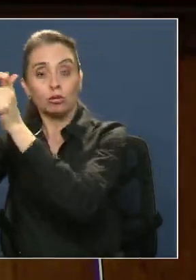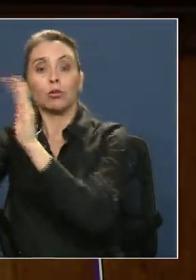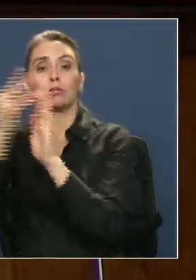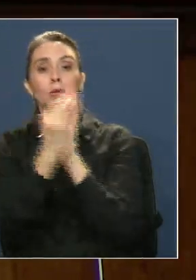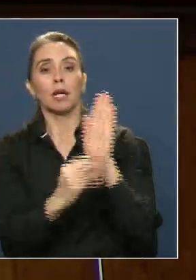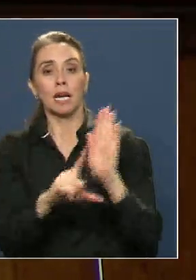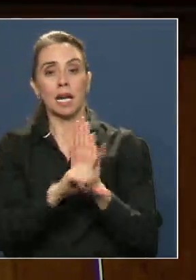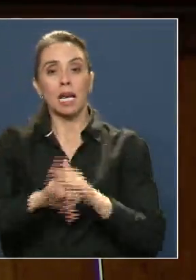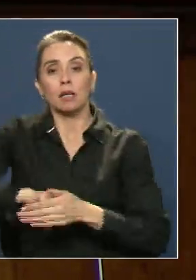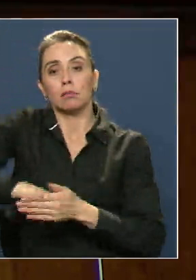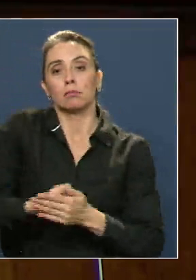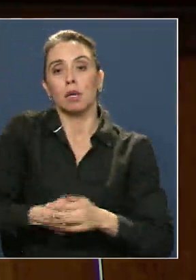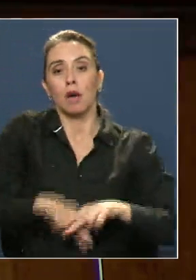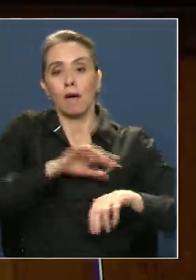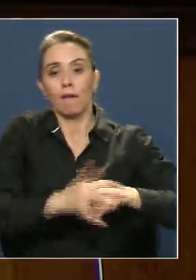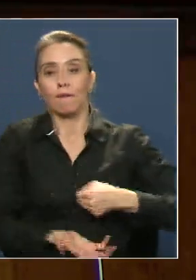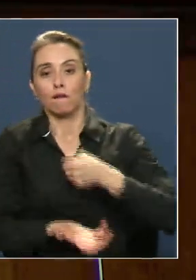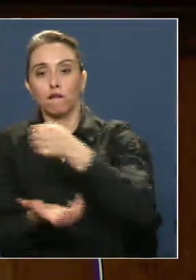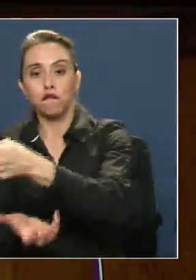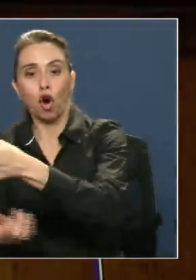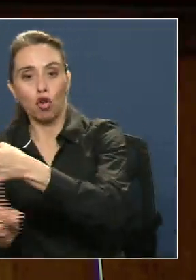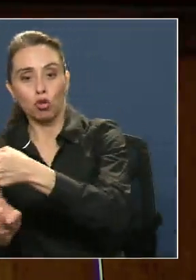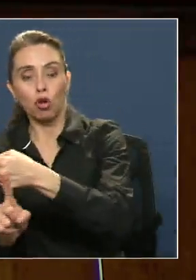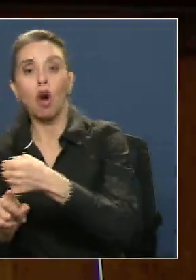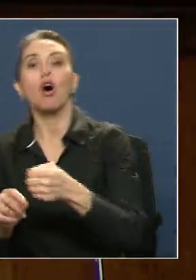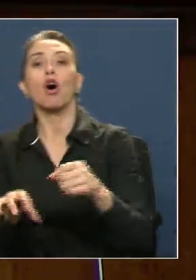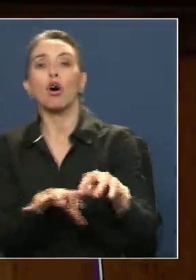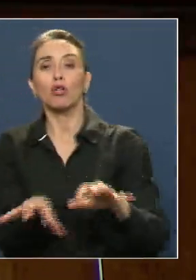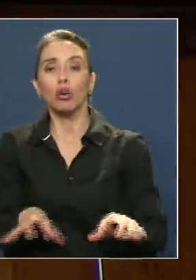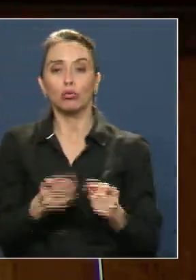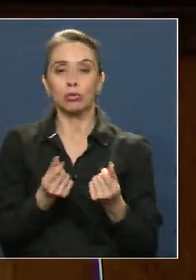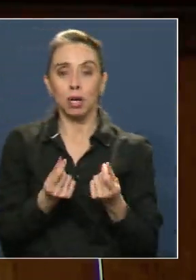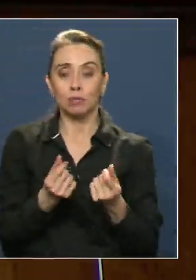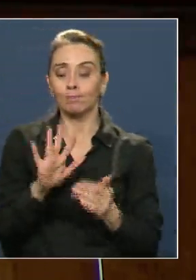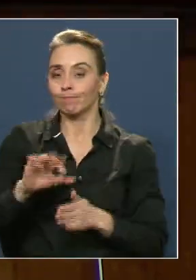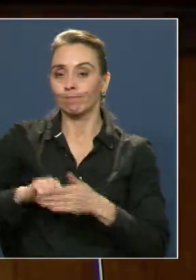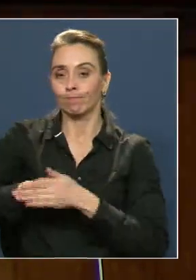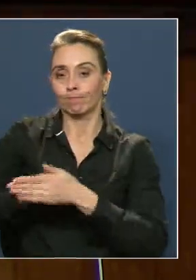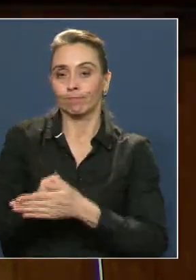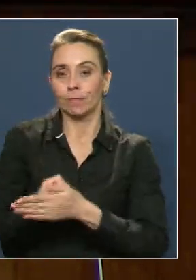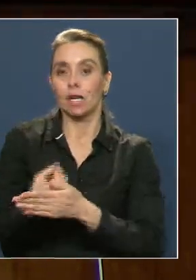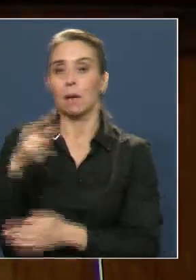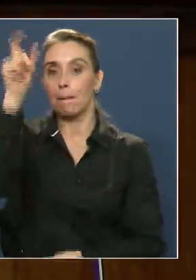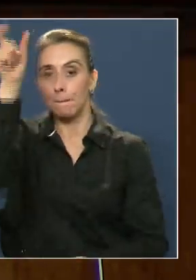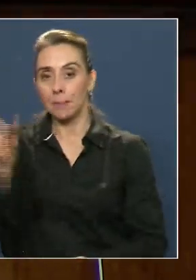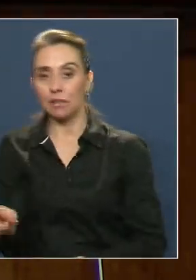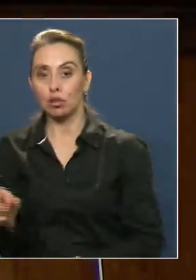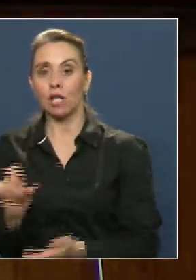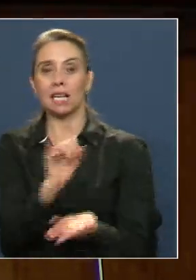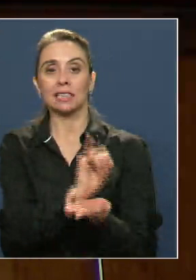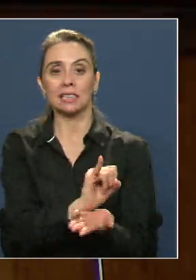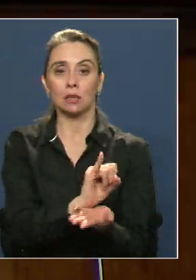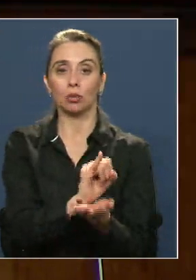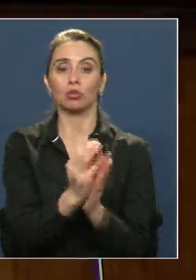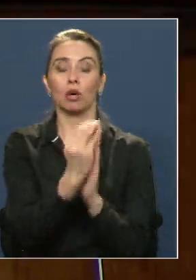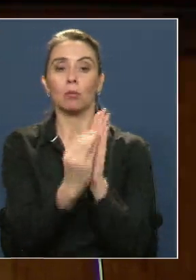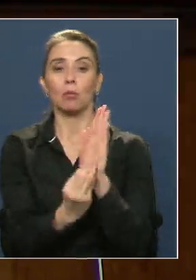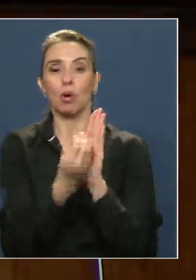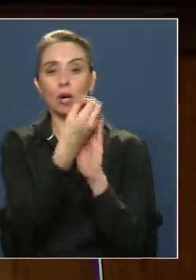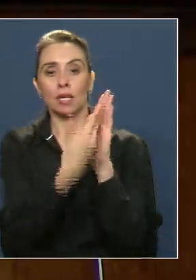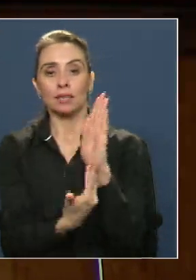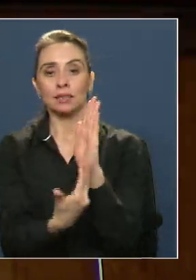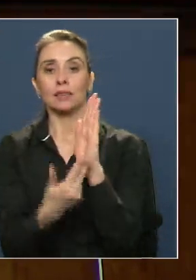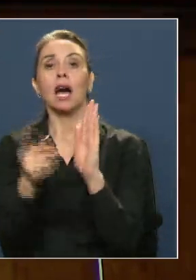de fondos y otros activos financieros o recursos económicos de personas y entidades designadas en la lista de los